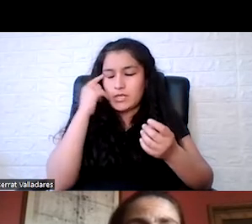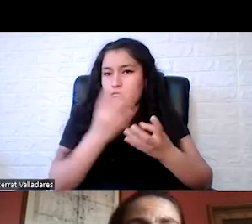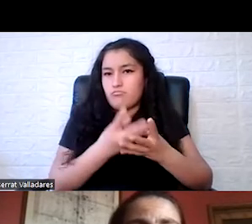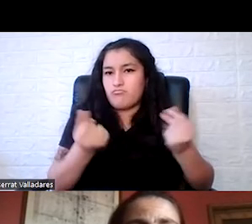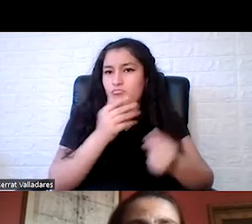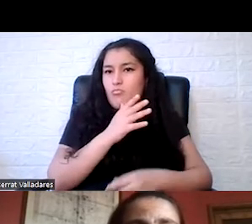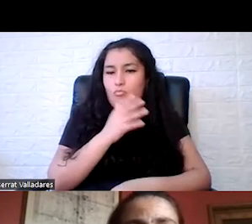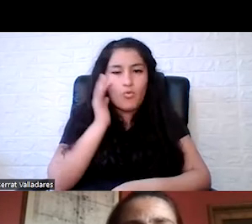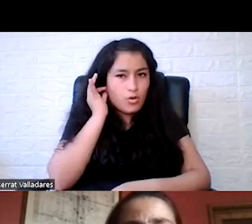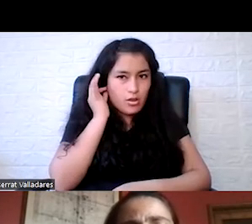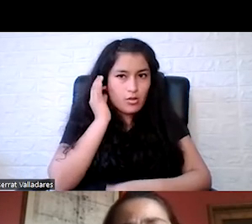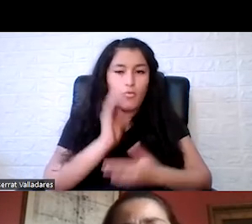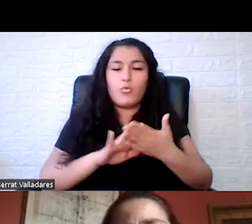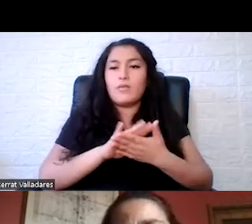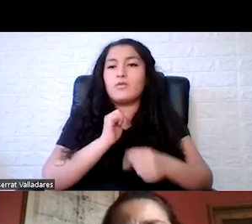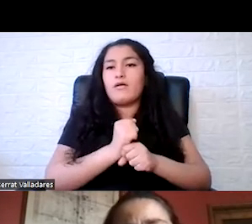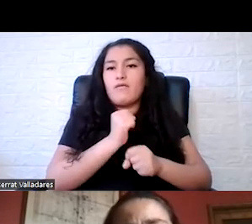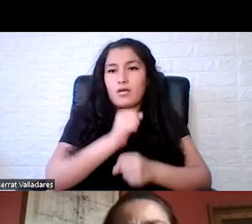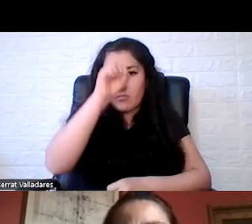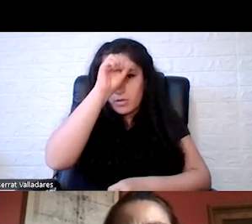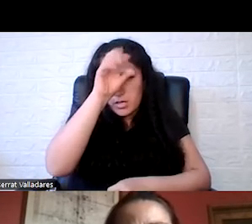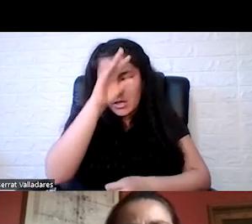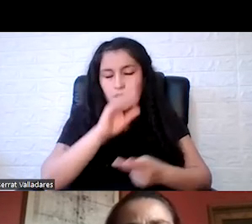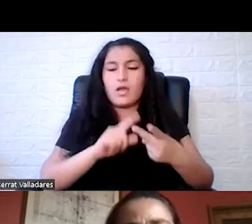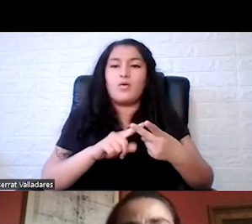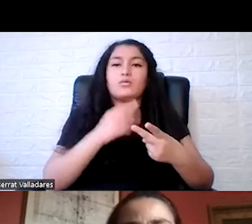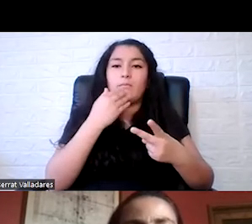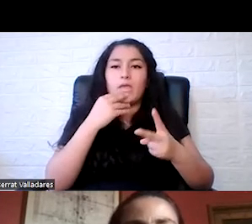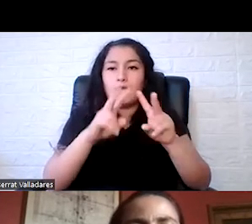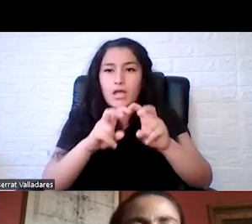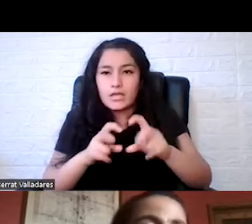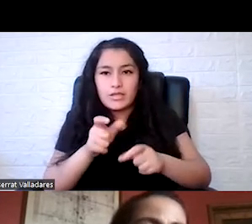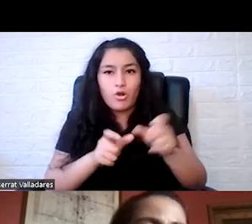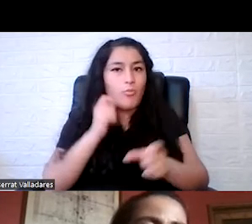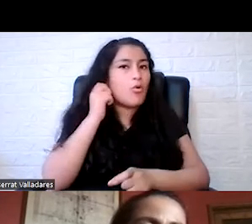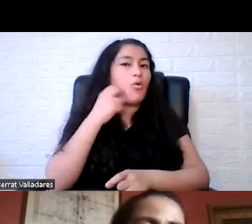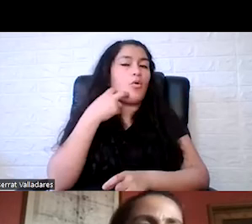cuando uno ve los trabajos de minería en antropología o en ciencias sociales, ¿no es cierto?